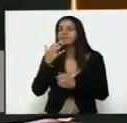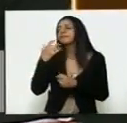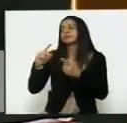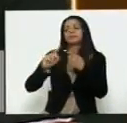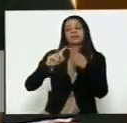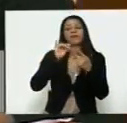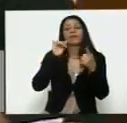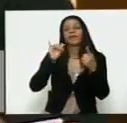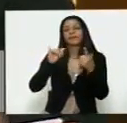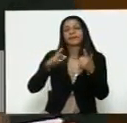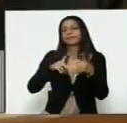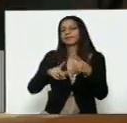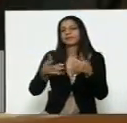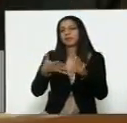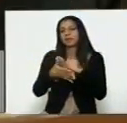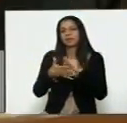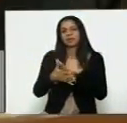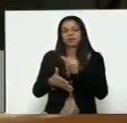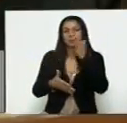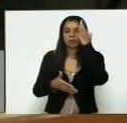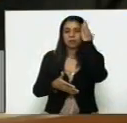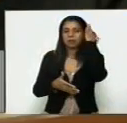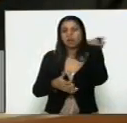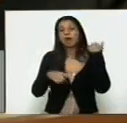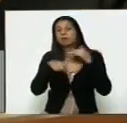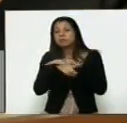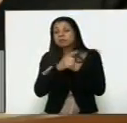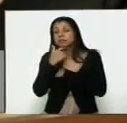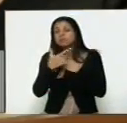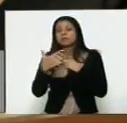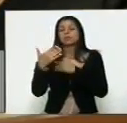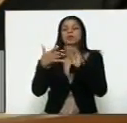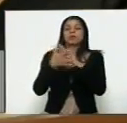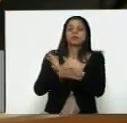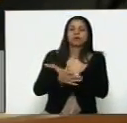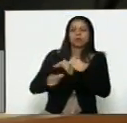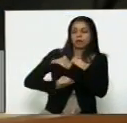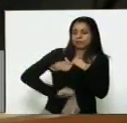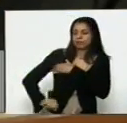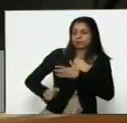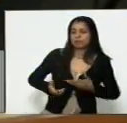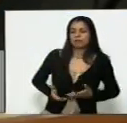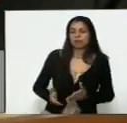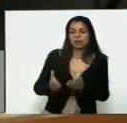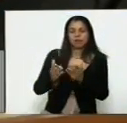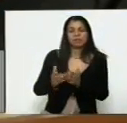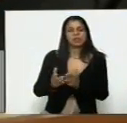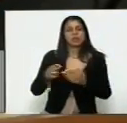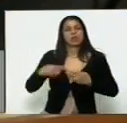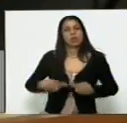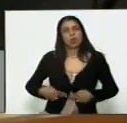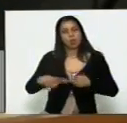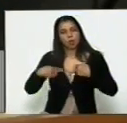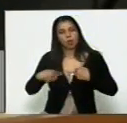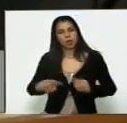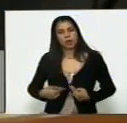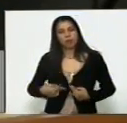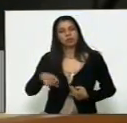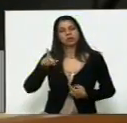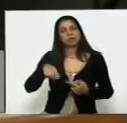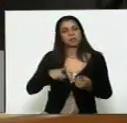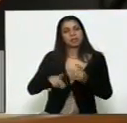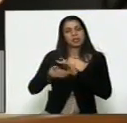1, el conocimiento del contenido y alcance del parto y nacimiento humanizado, así como